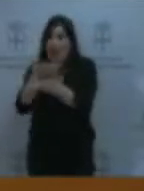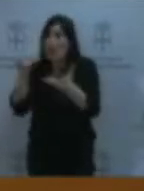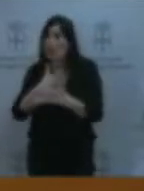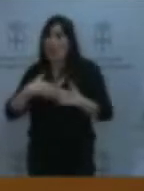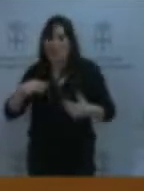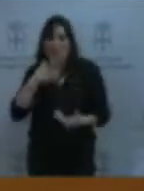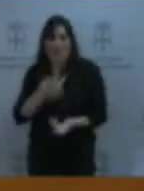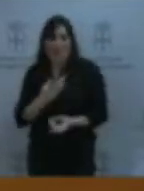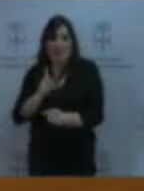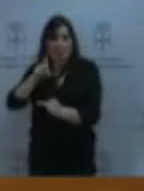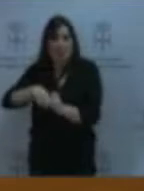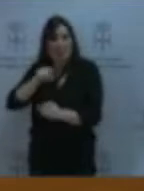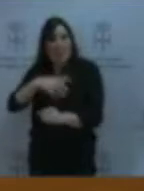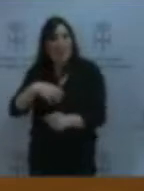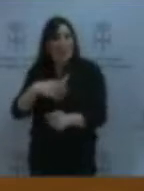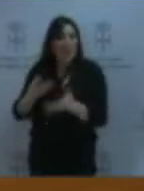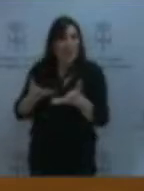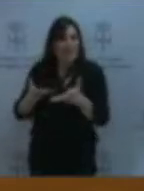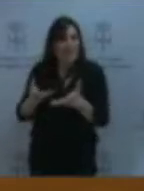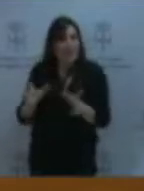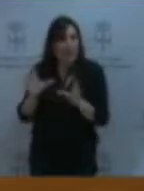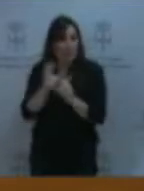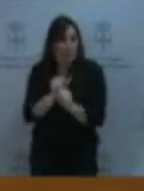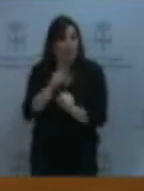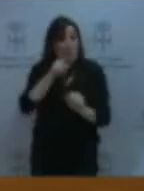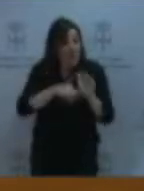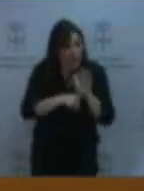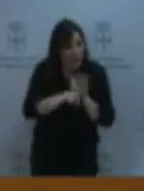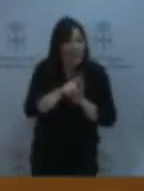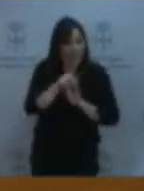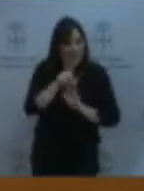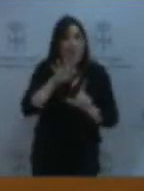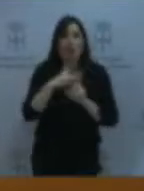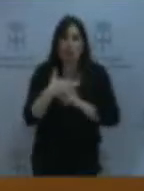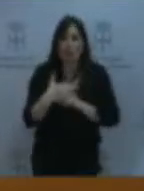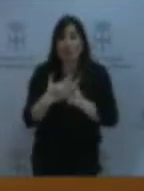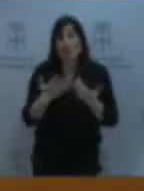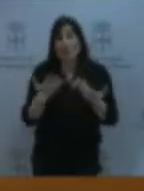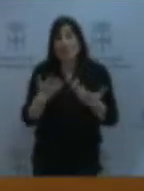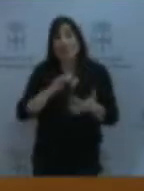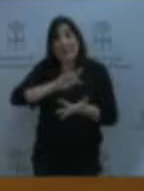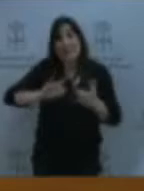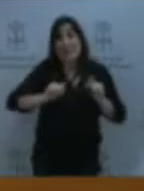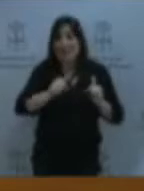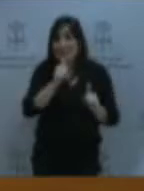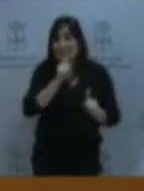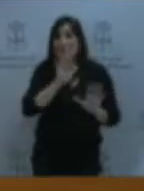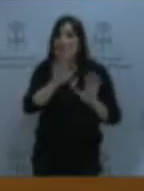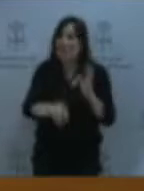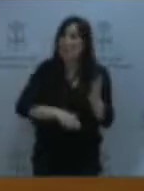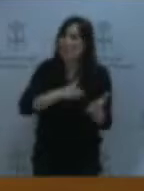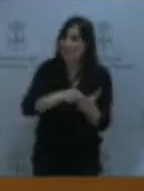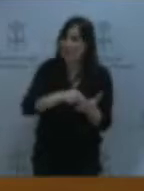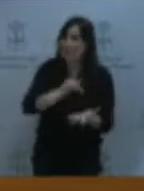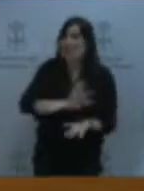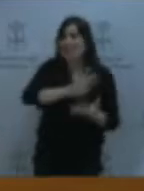un contexto en el que, pese a no haber empezado aún la crisis, sí se exigía y se aplicaban contención salarial dentro